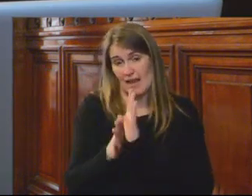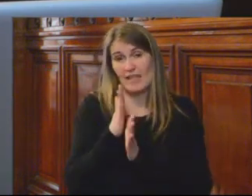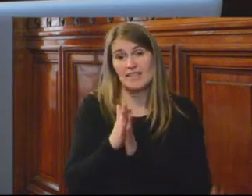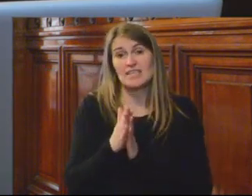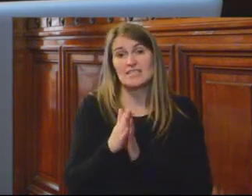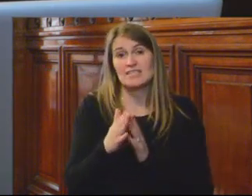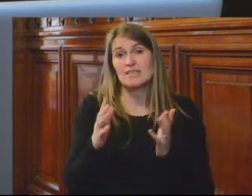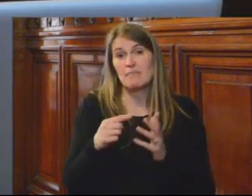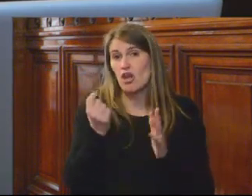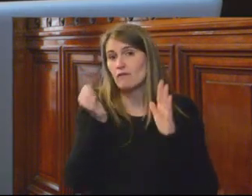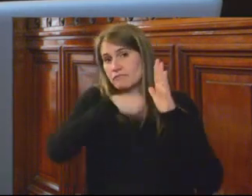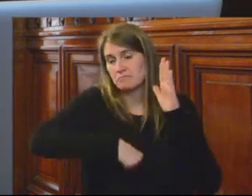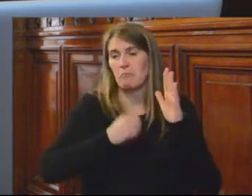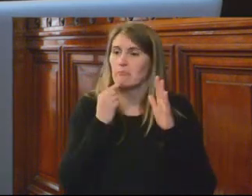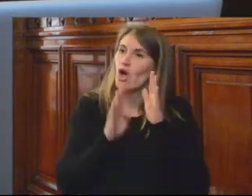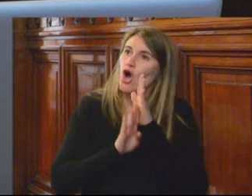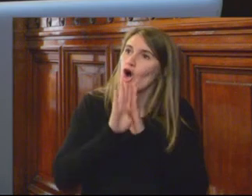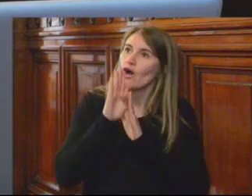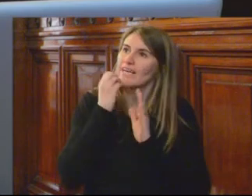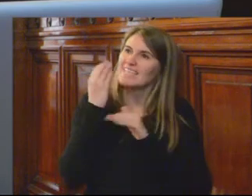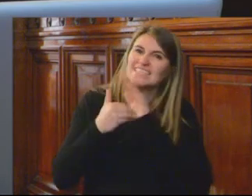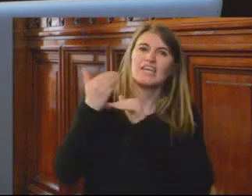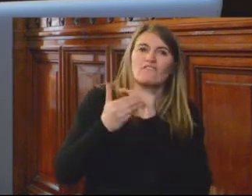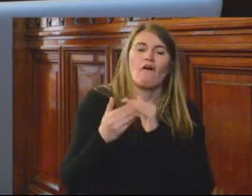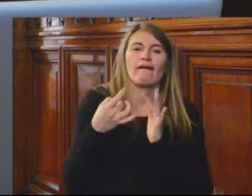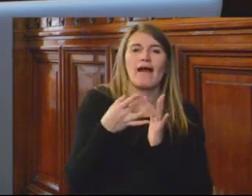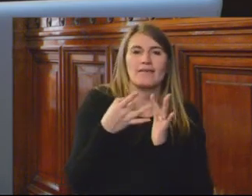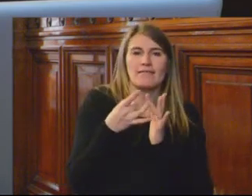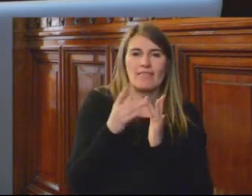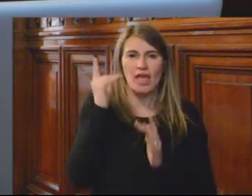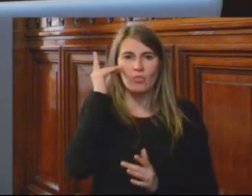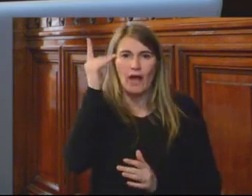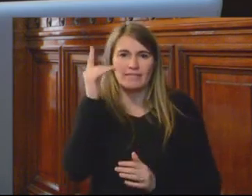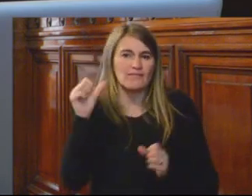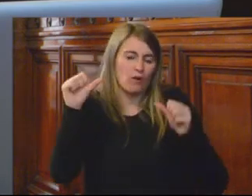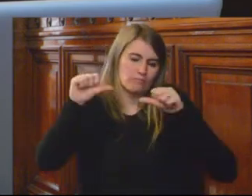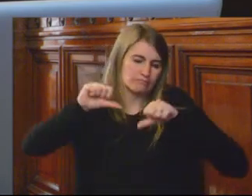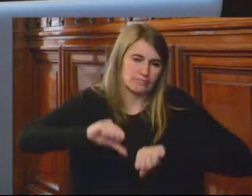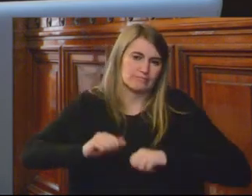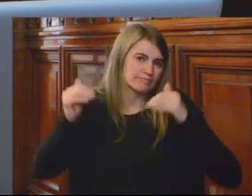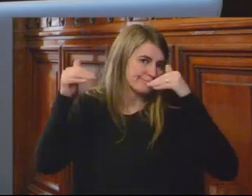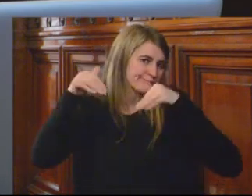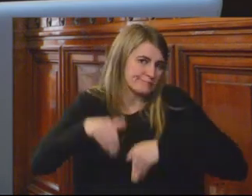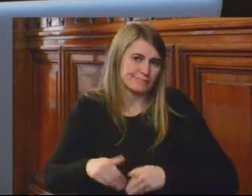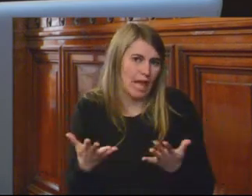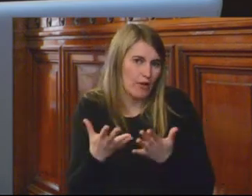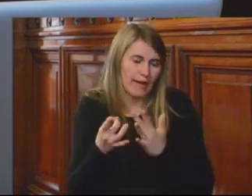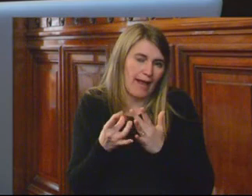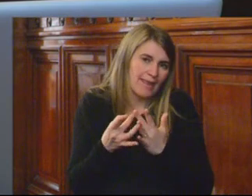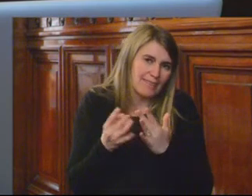se viola el principio de progresividad porque la calidad educativa está en merma por diversas razones que ustedes pueden